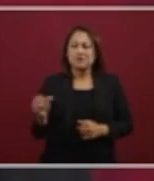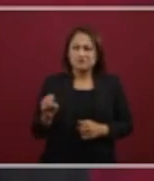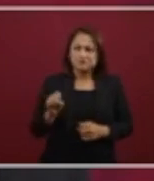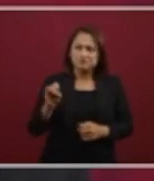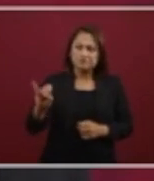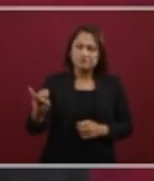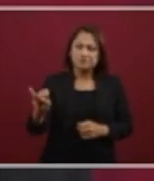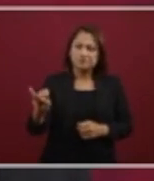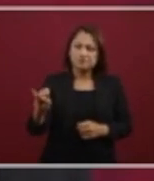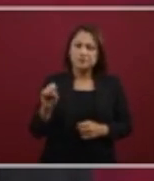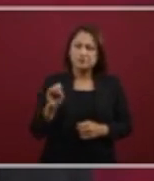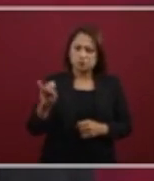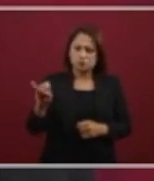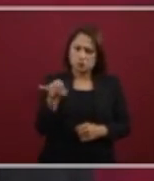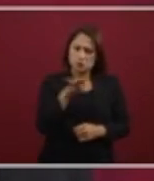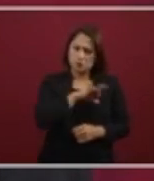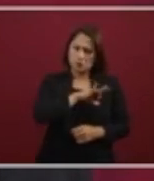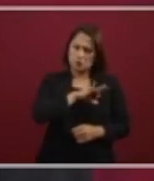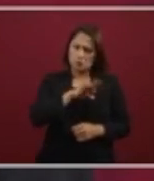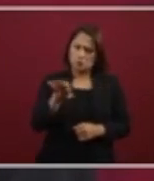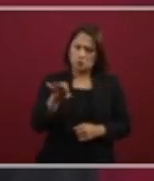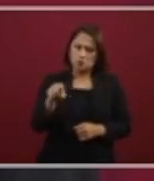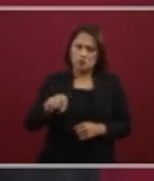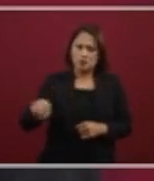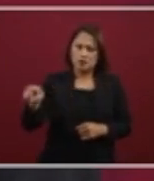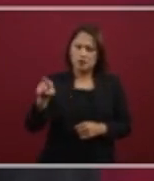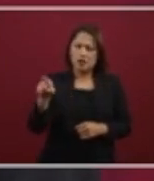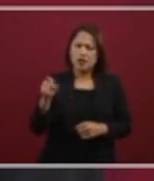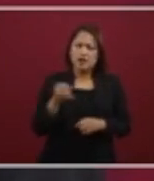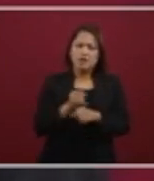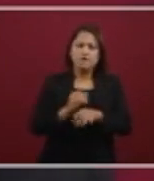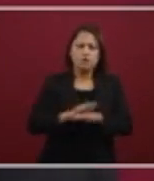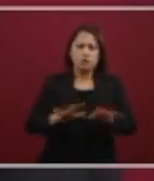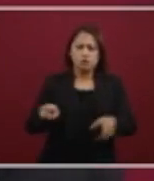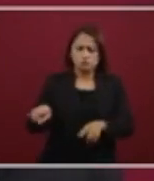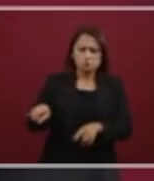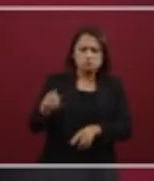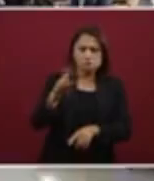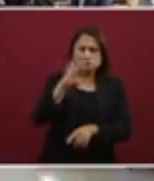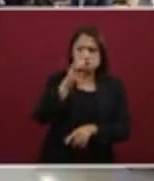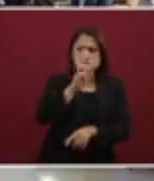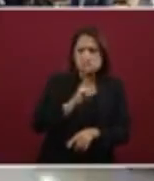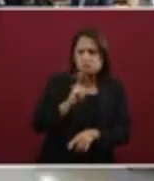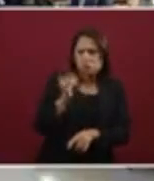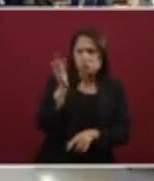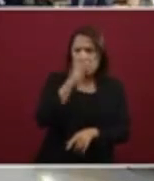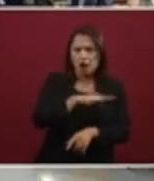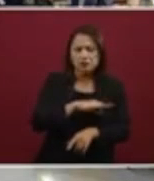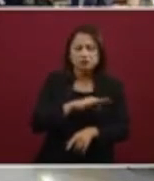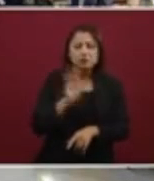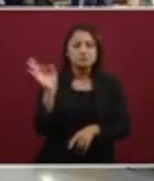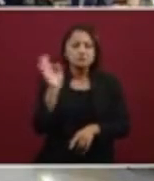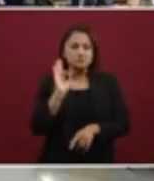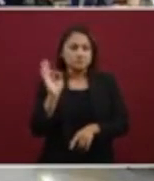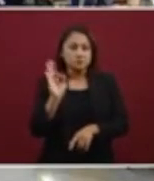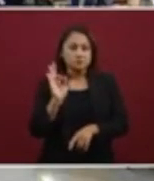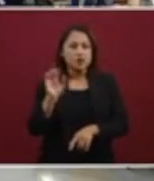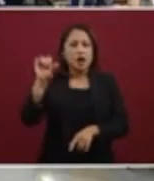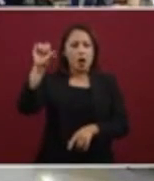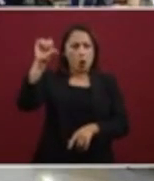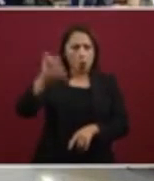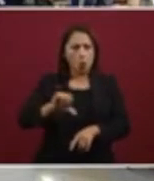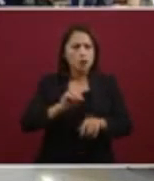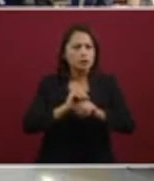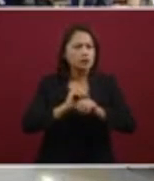es posible que tengan falta de información. Por eso hoy se va a aclarar sin ningún